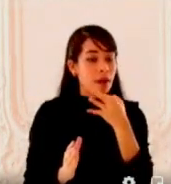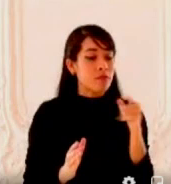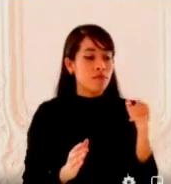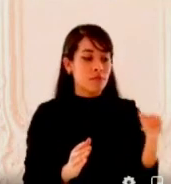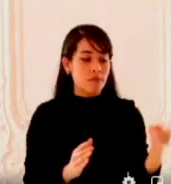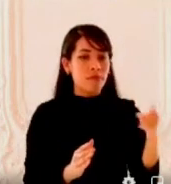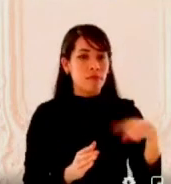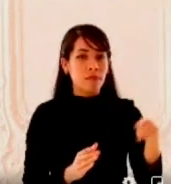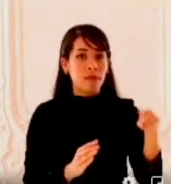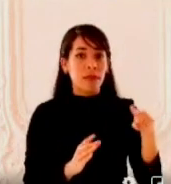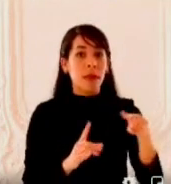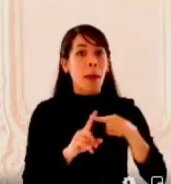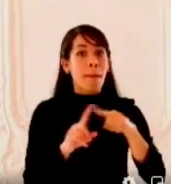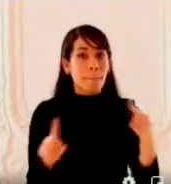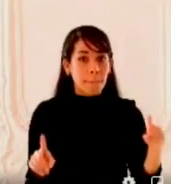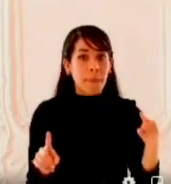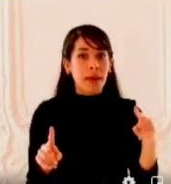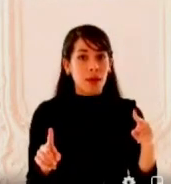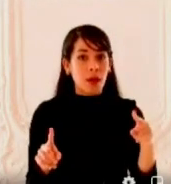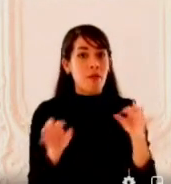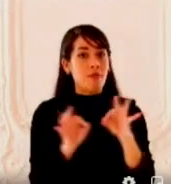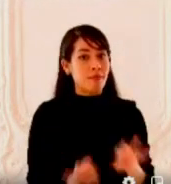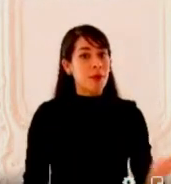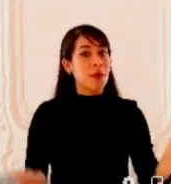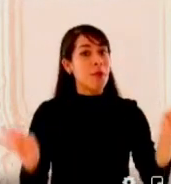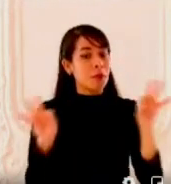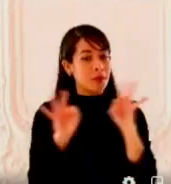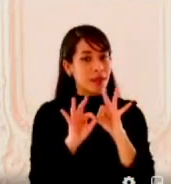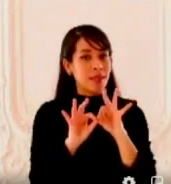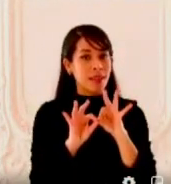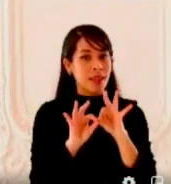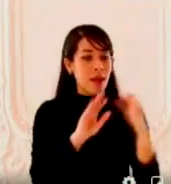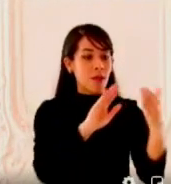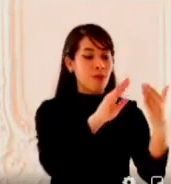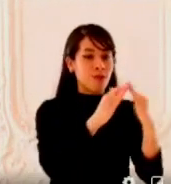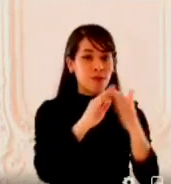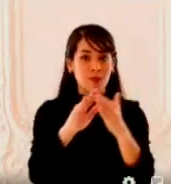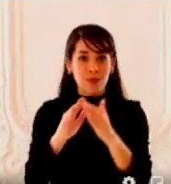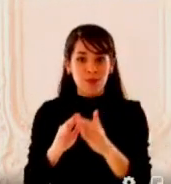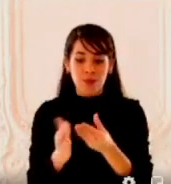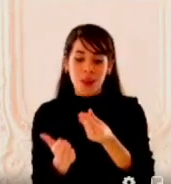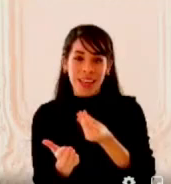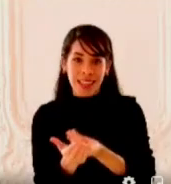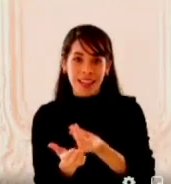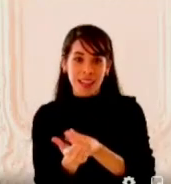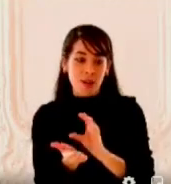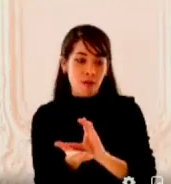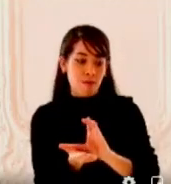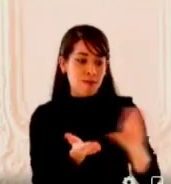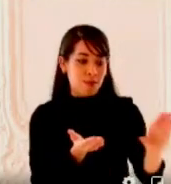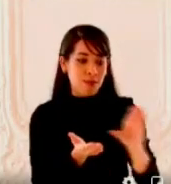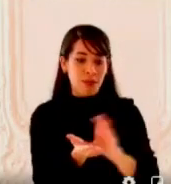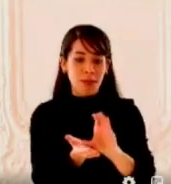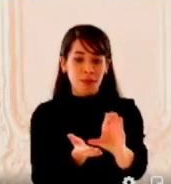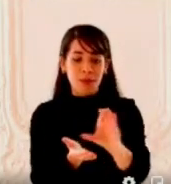siempre y cuando se le asigne a los municipios una cantidad adecuada. Porque a fin de cuentas